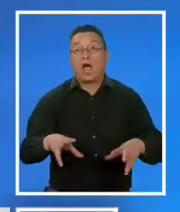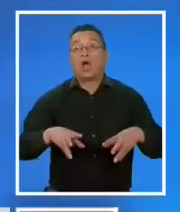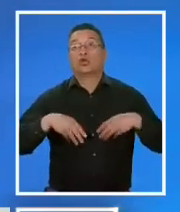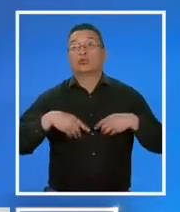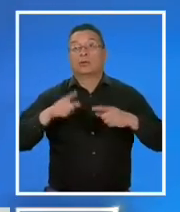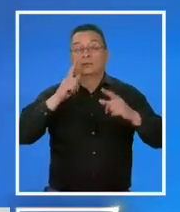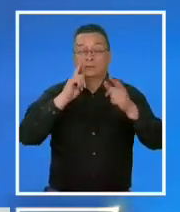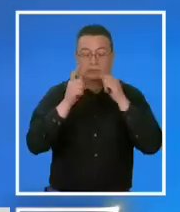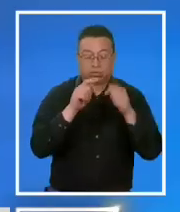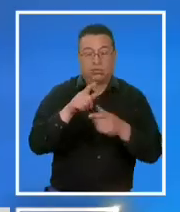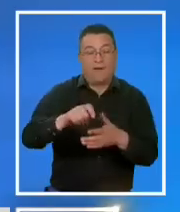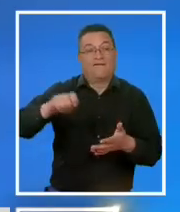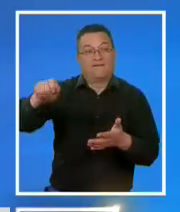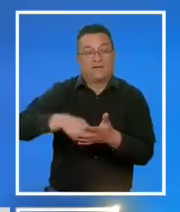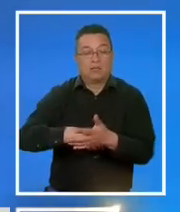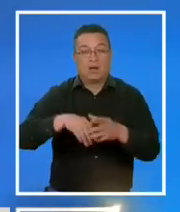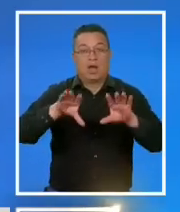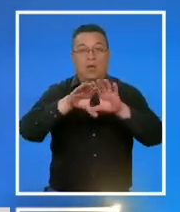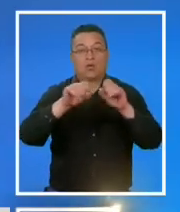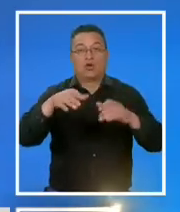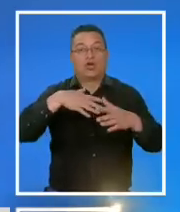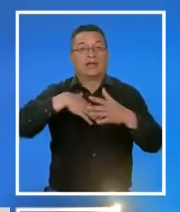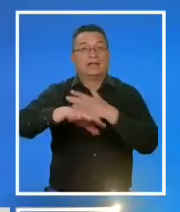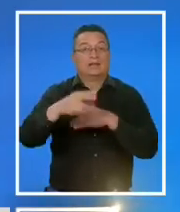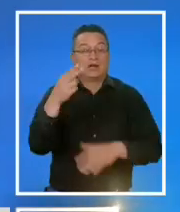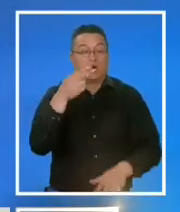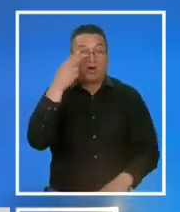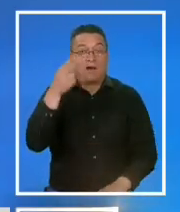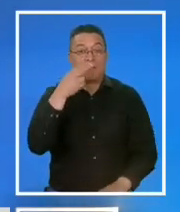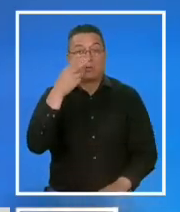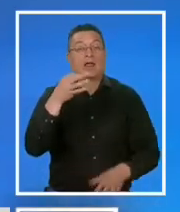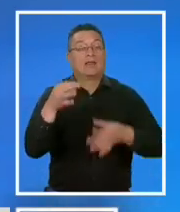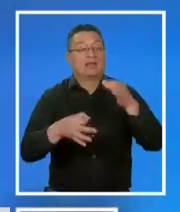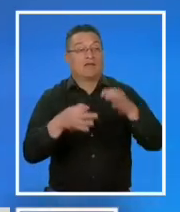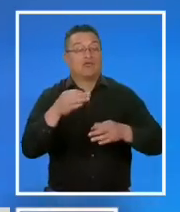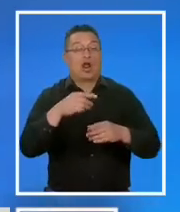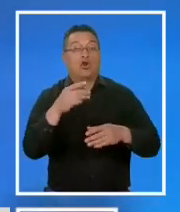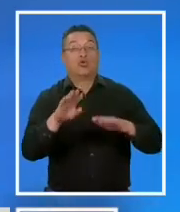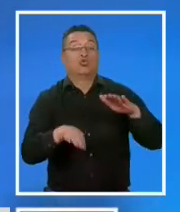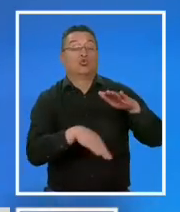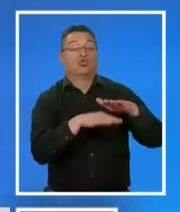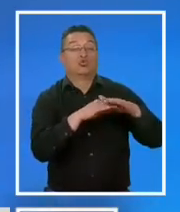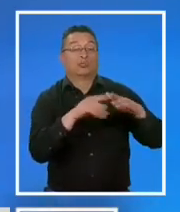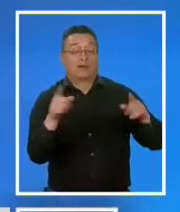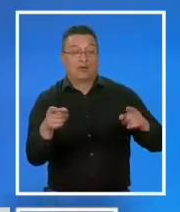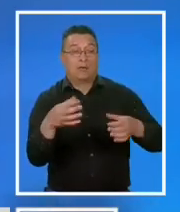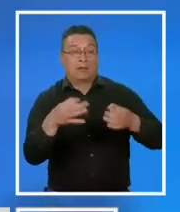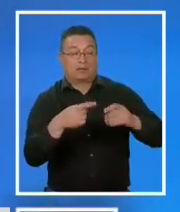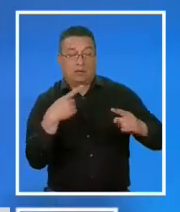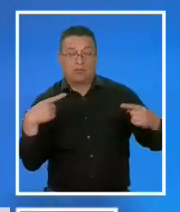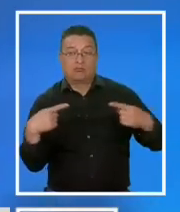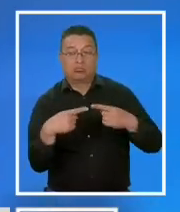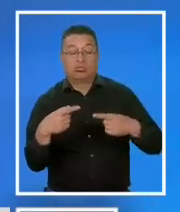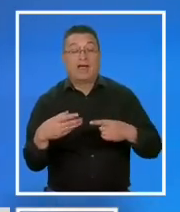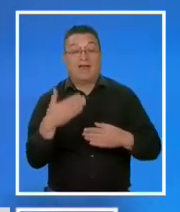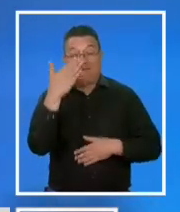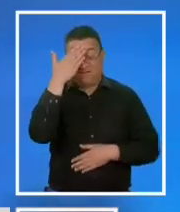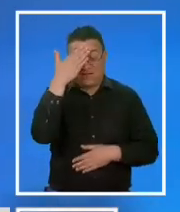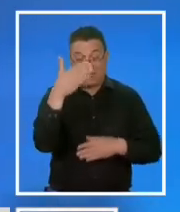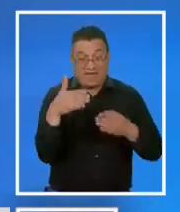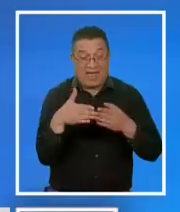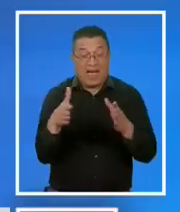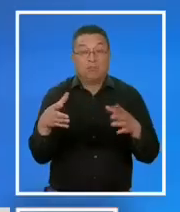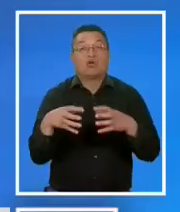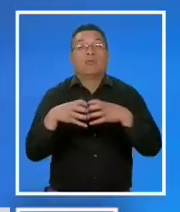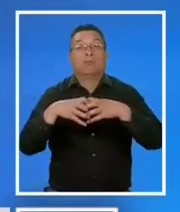en su momento él firmó el acuerdo del 15 de noviembre lo pasaron al tribunal supremo de su partido se quebró el frente amplio en su